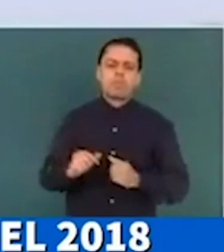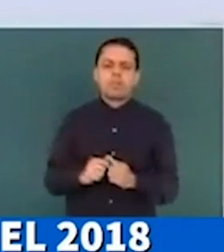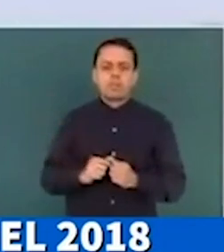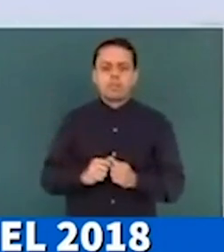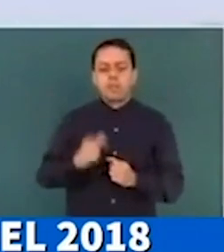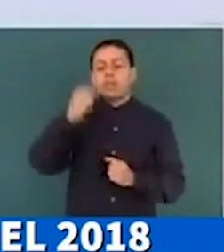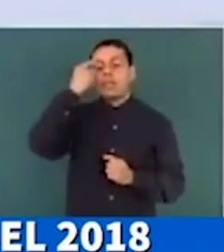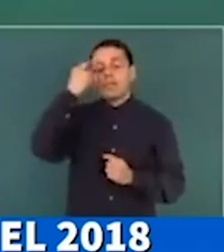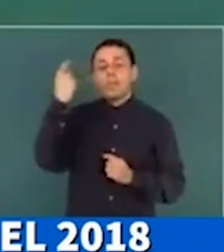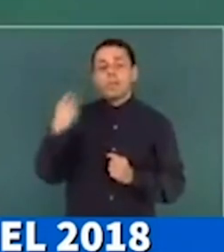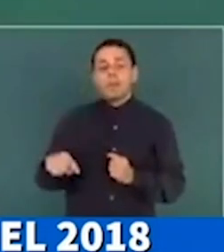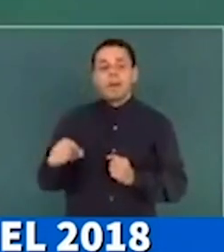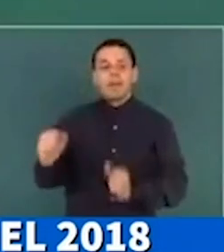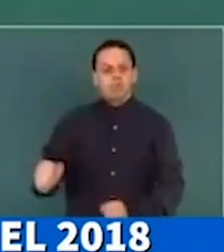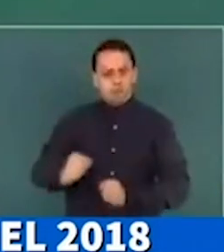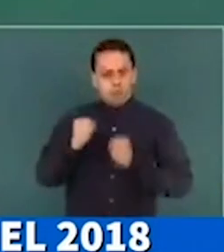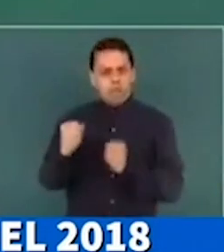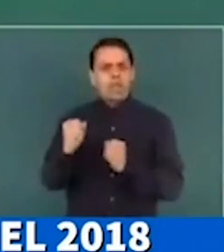fortalecer